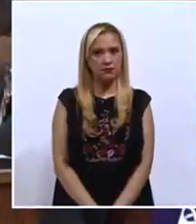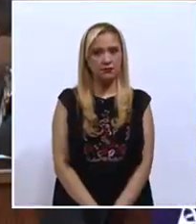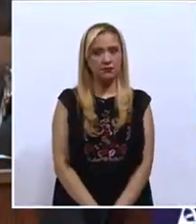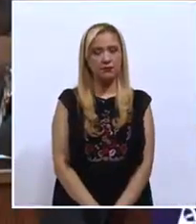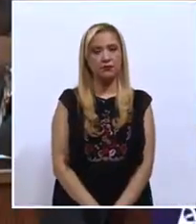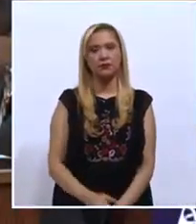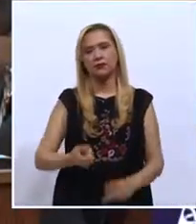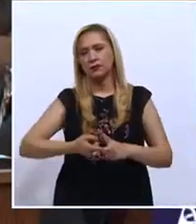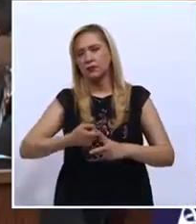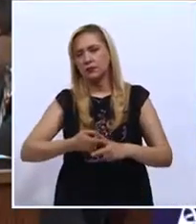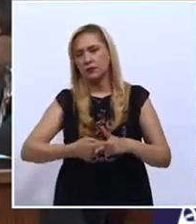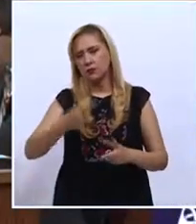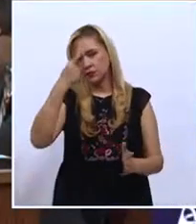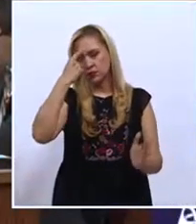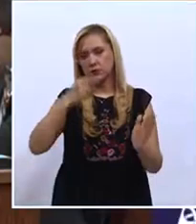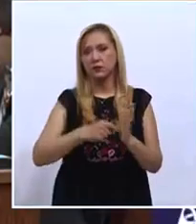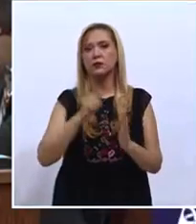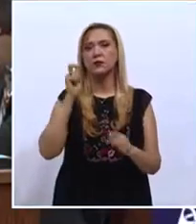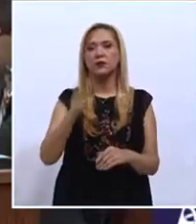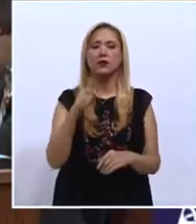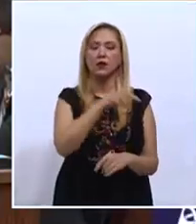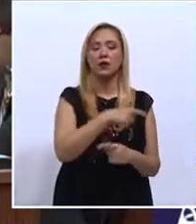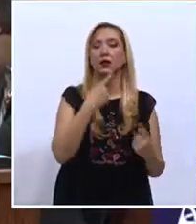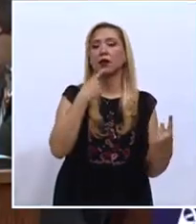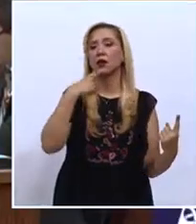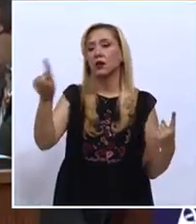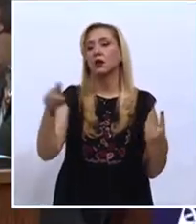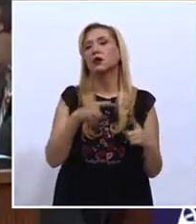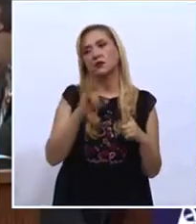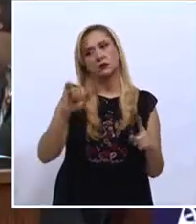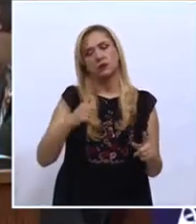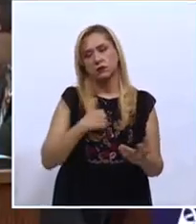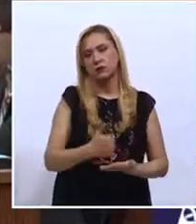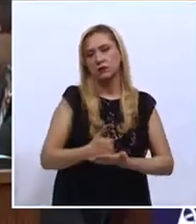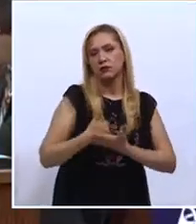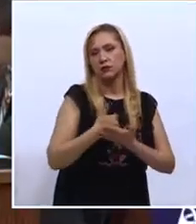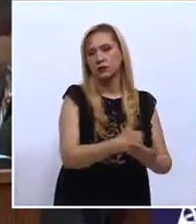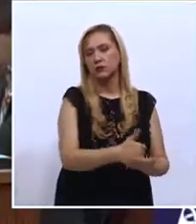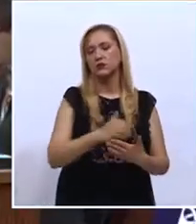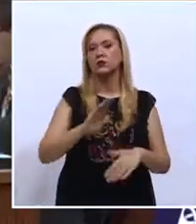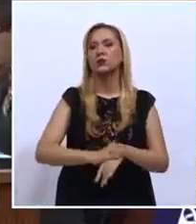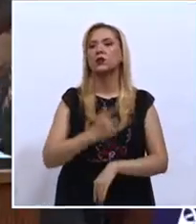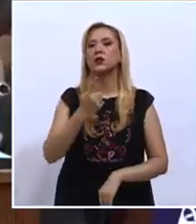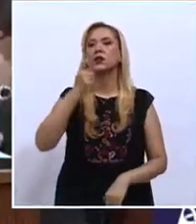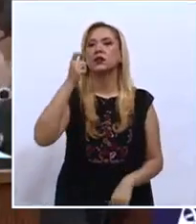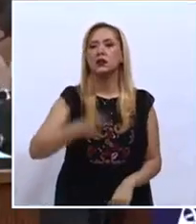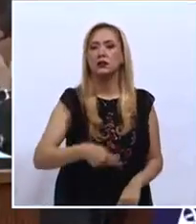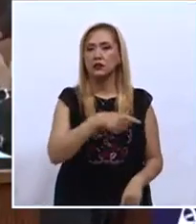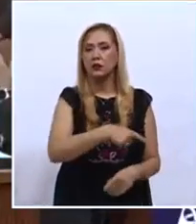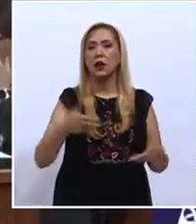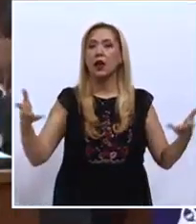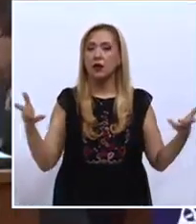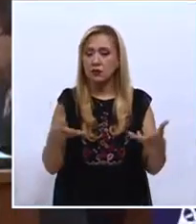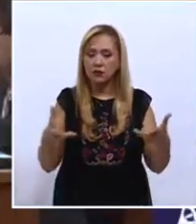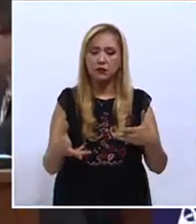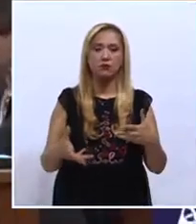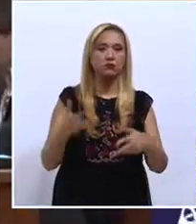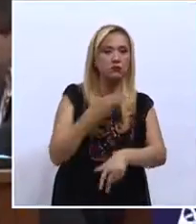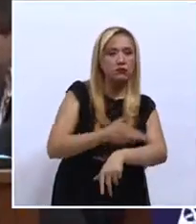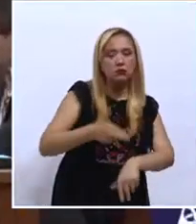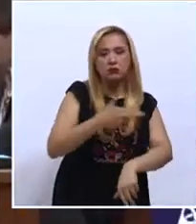Se estima que le asiste la razón a la parte actora, pues la autoridad responsable primigenia estaba conminada a realizar los actos